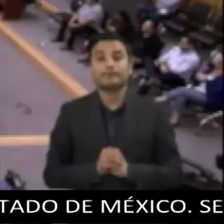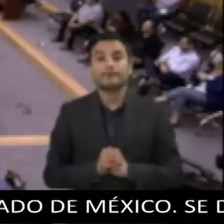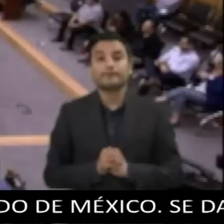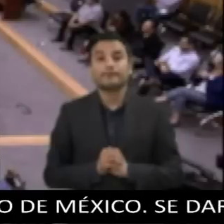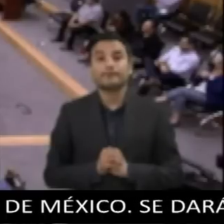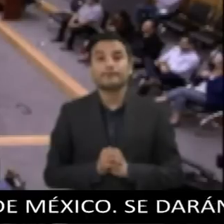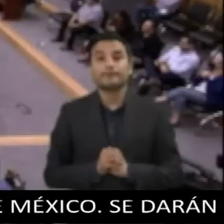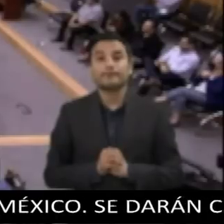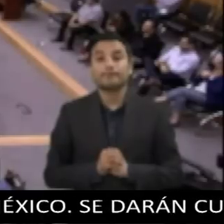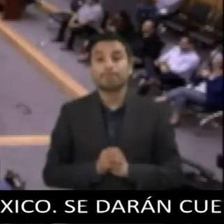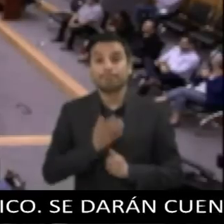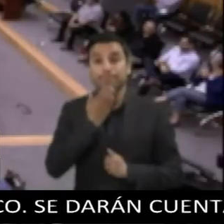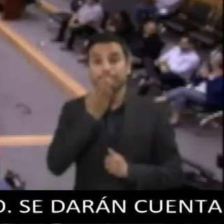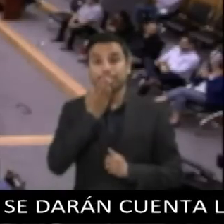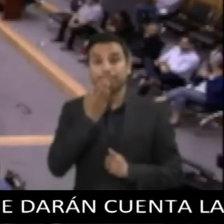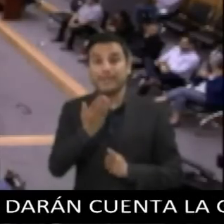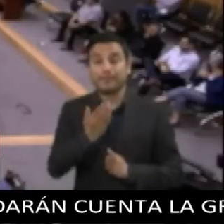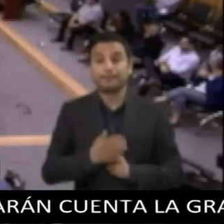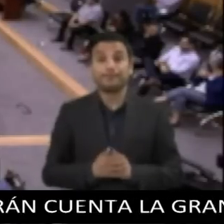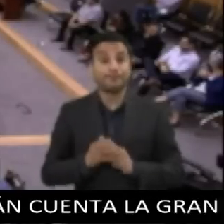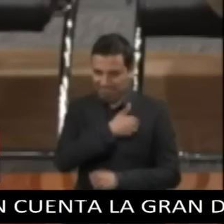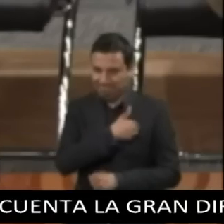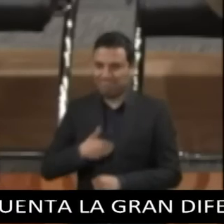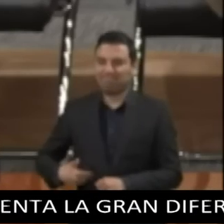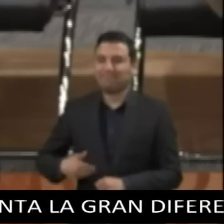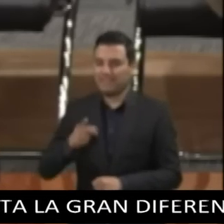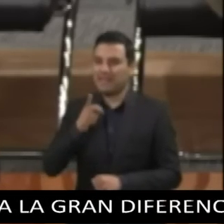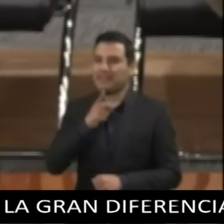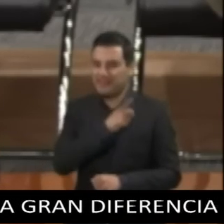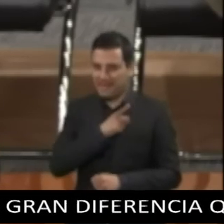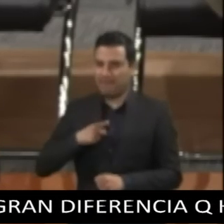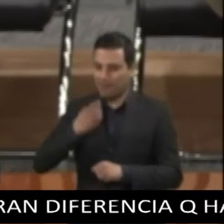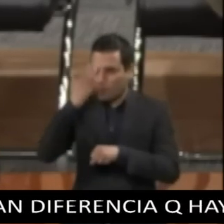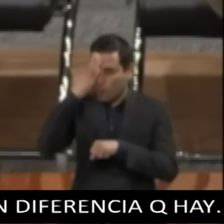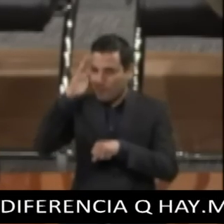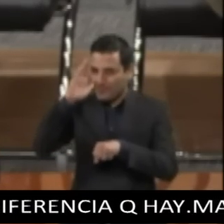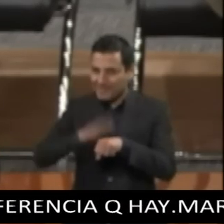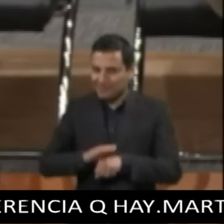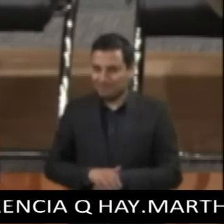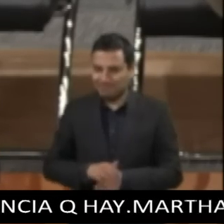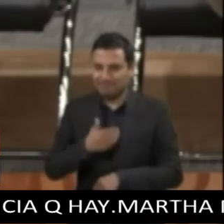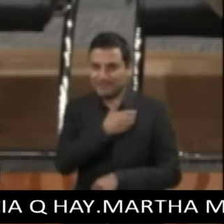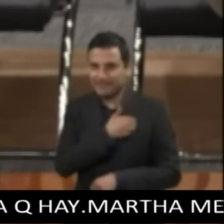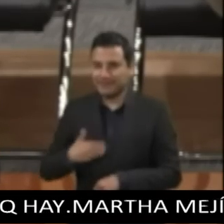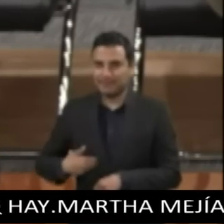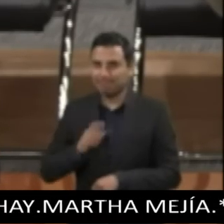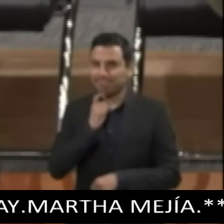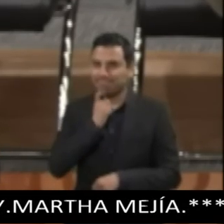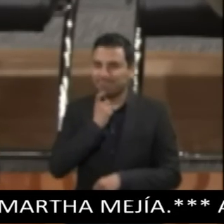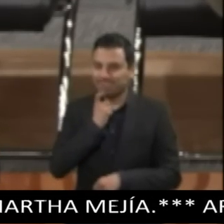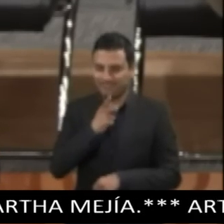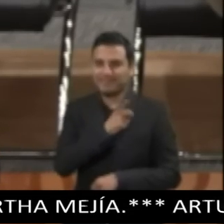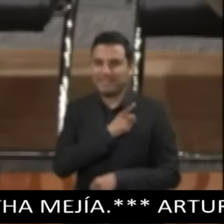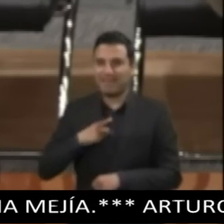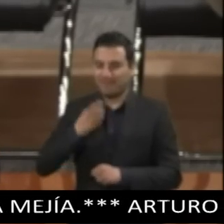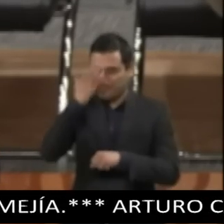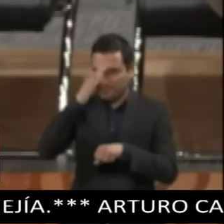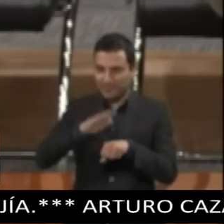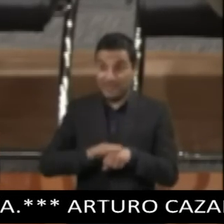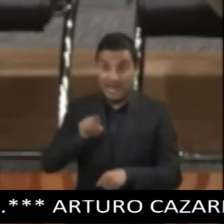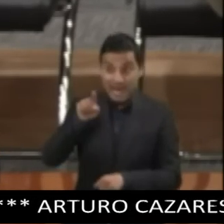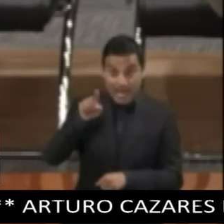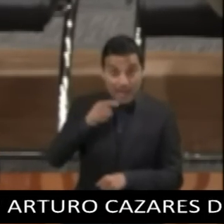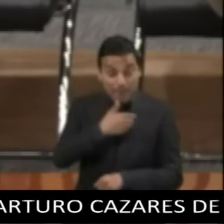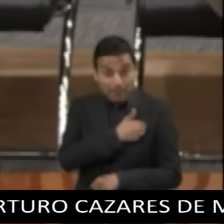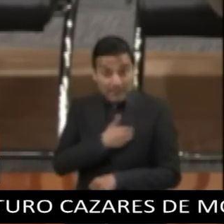ustedes ya terminaron su tarea nosotros terminamos entregamos ayer domingo a lajucopo un sobre con las quintetas inmediatamente